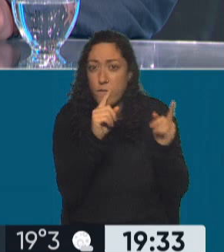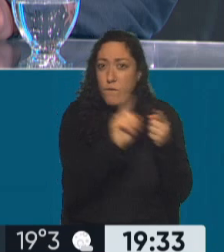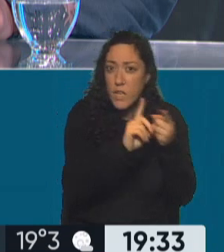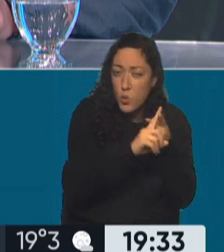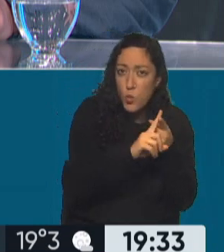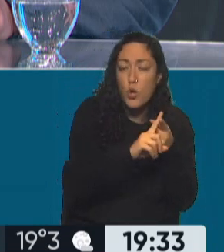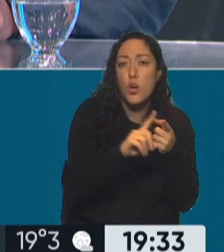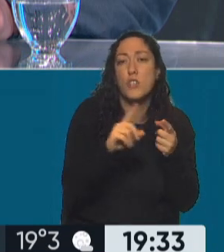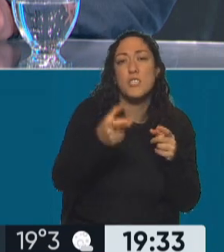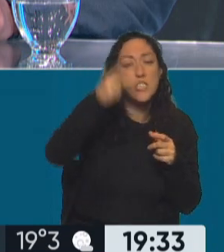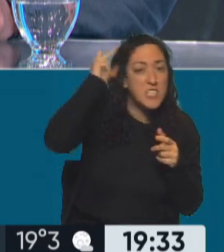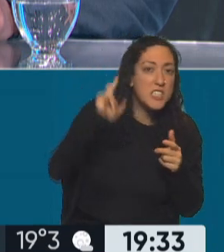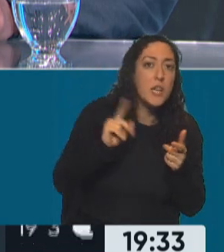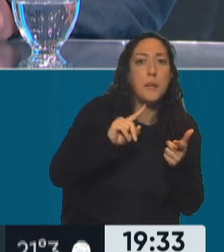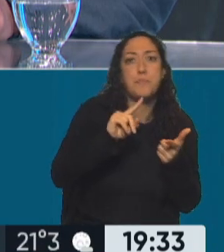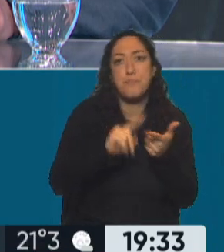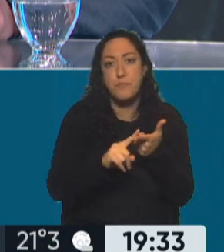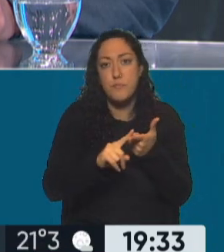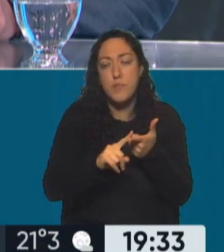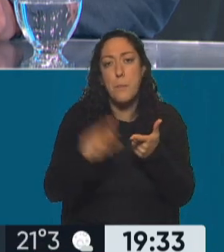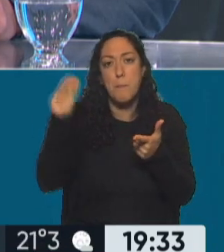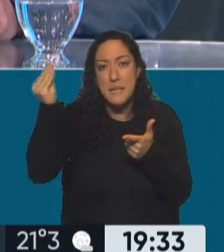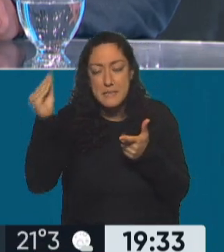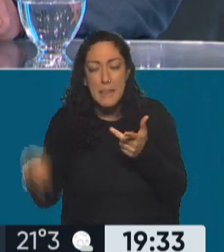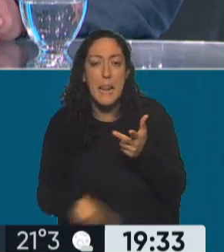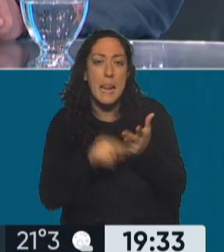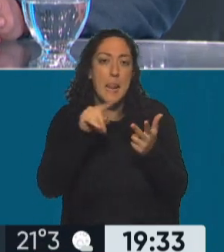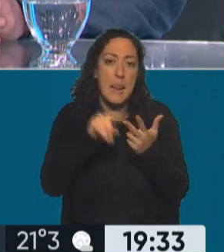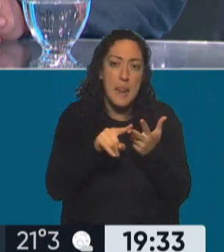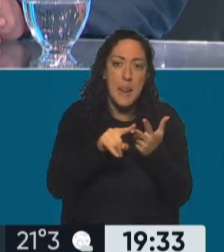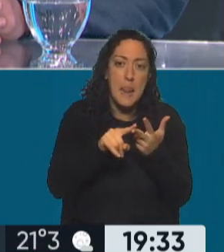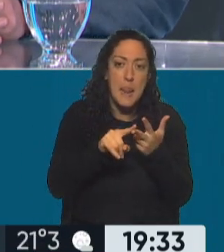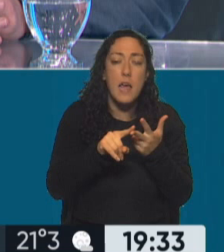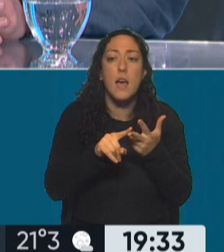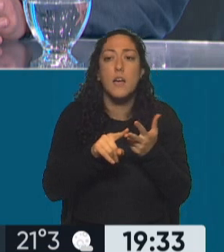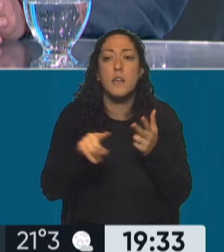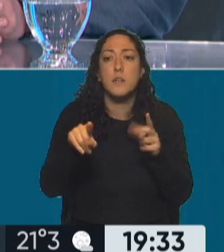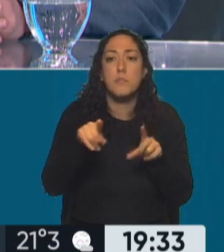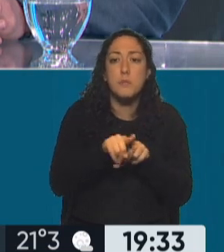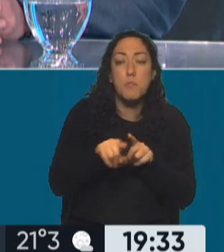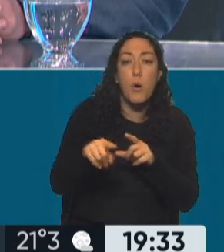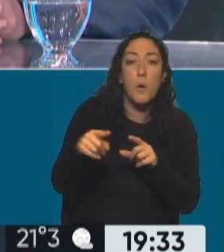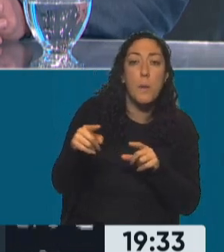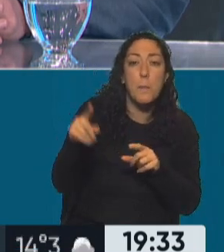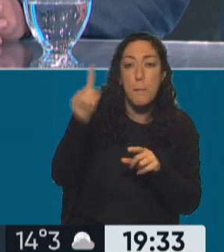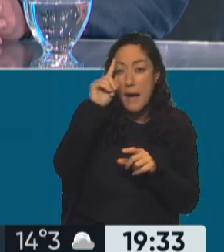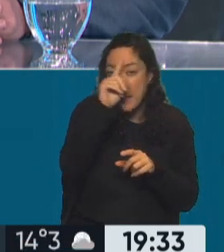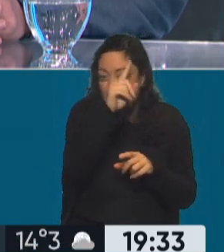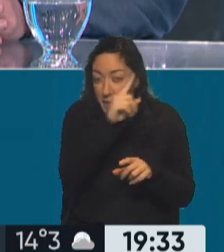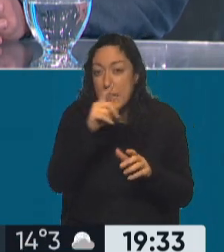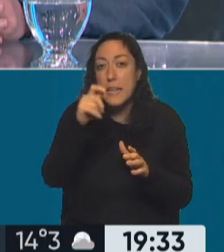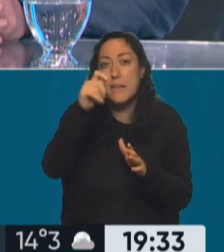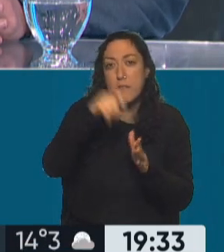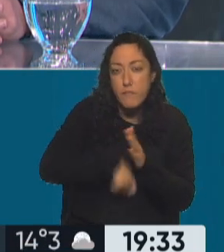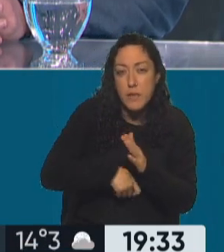Antonio Kast en Chile, con los Bolsonaro en Brasil, con Vox a través de la Carta de Madrid, que también firmó Giorgia Meloni. No